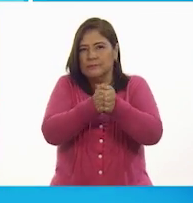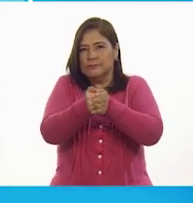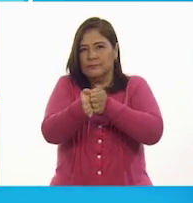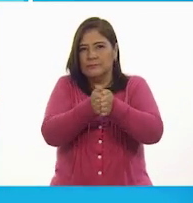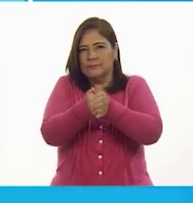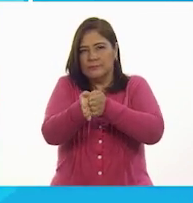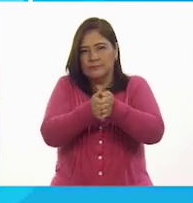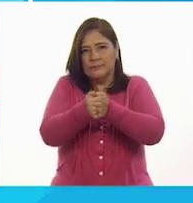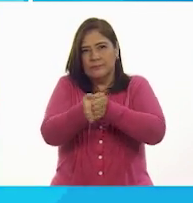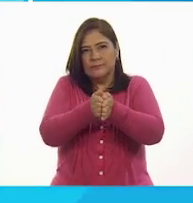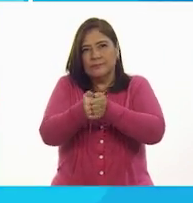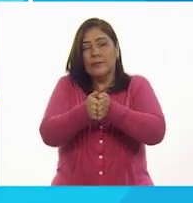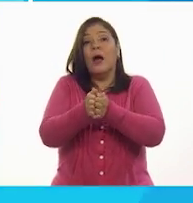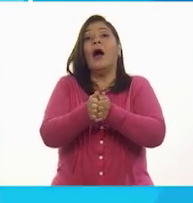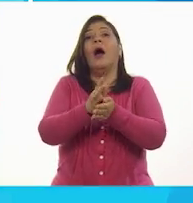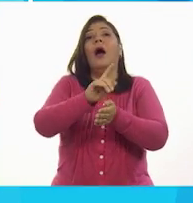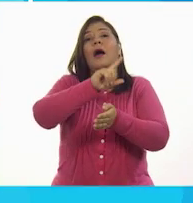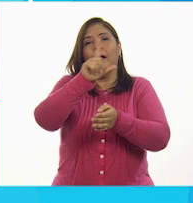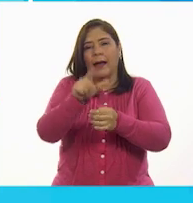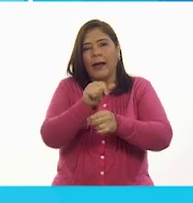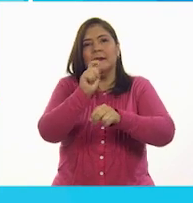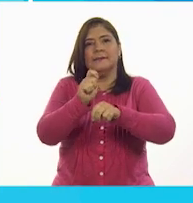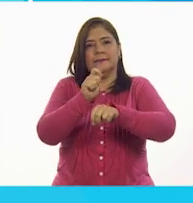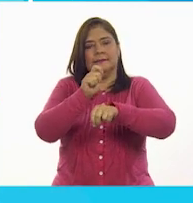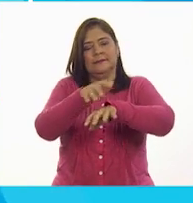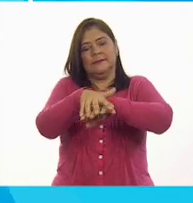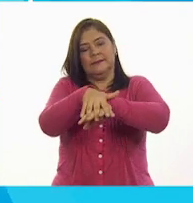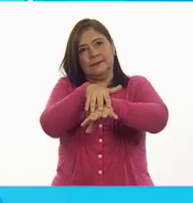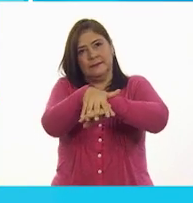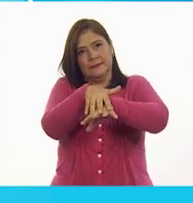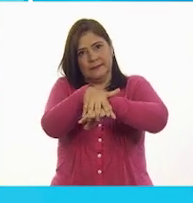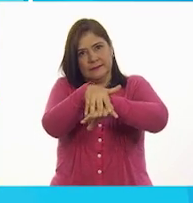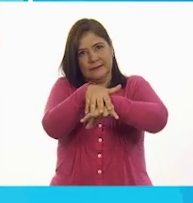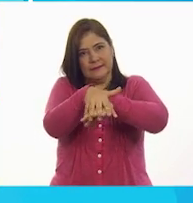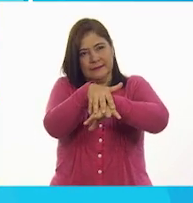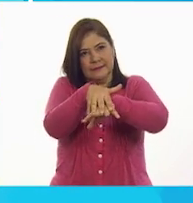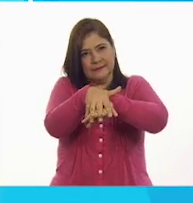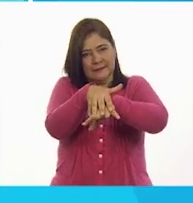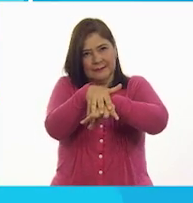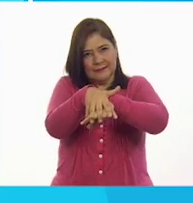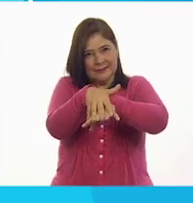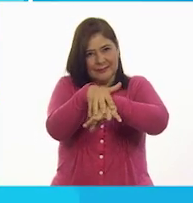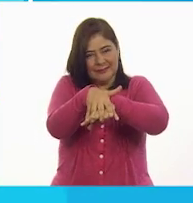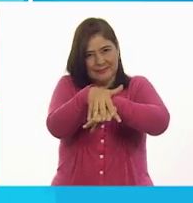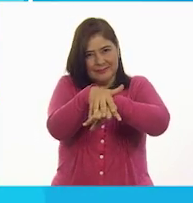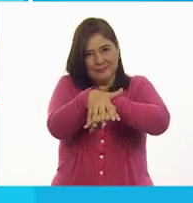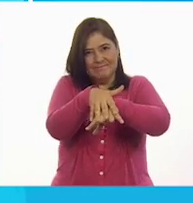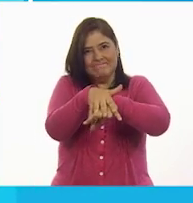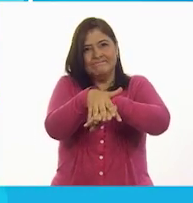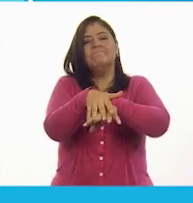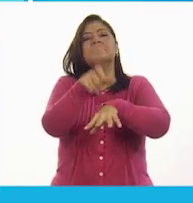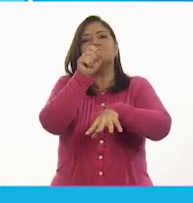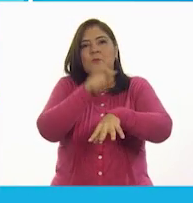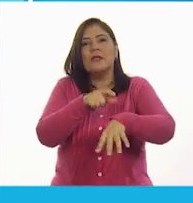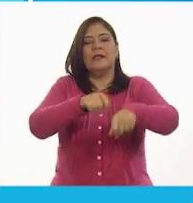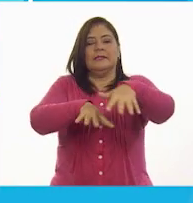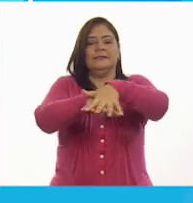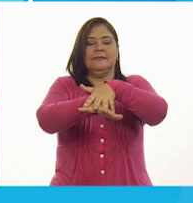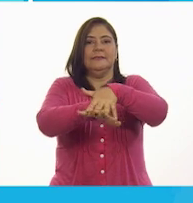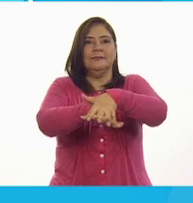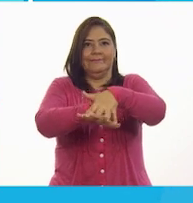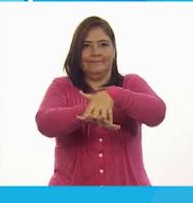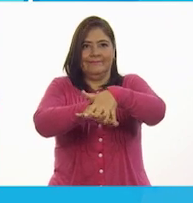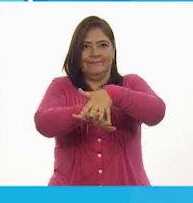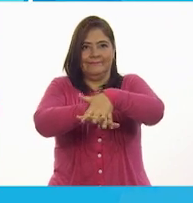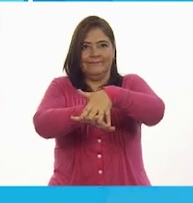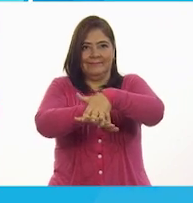con la otra. Ahora, frota la palma de una de tus manos contra el dorso de la otra, entrelazando los dedos. Repite lo mismo con